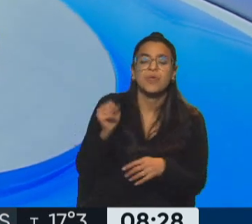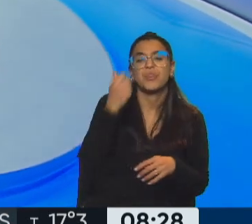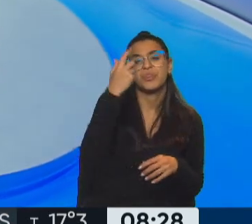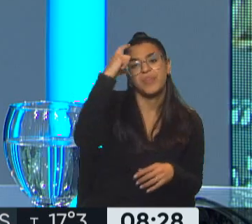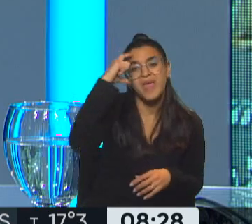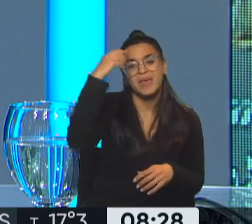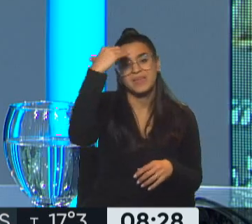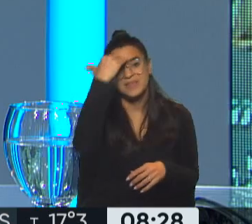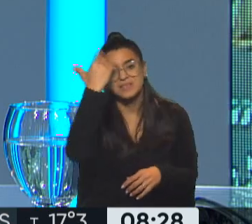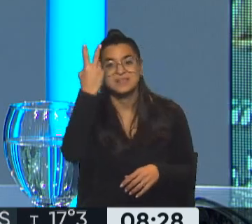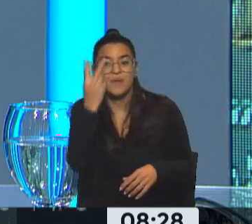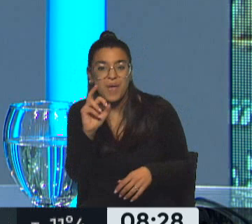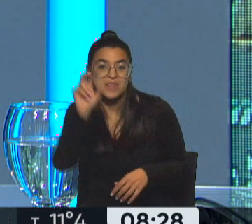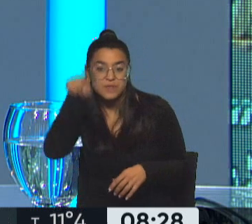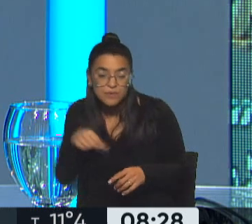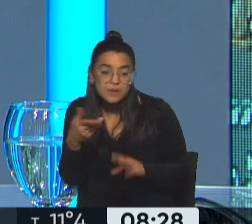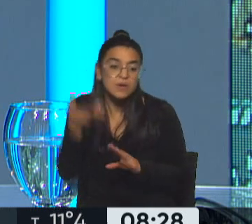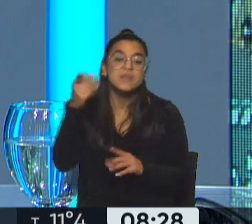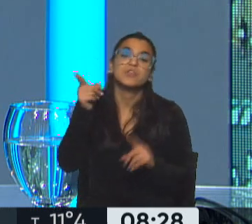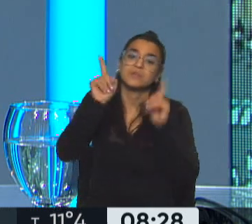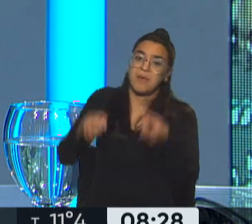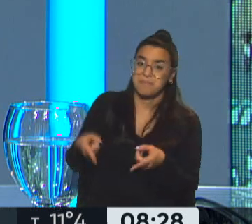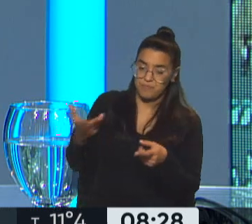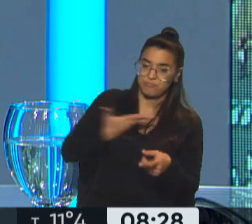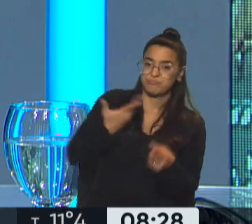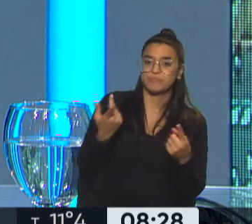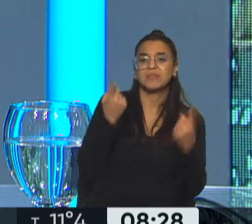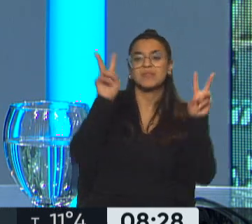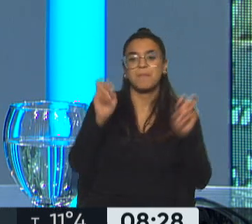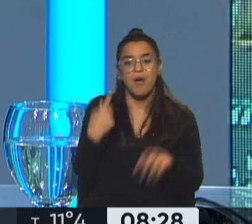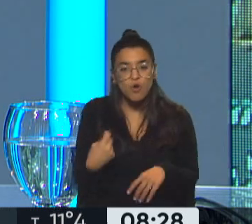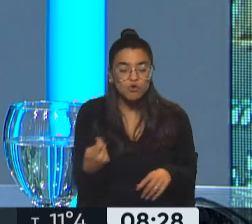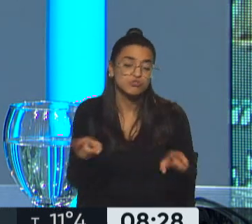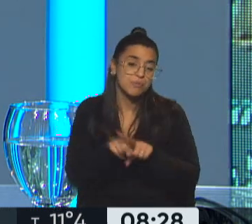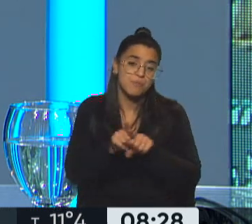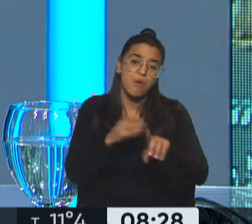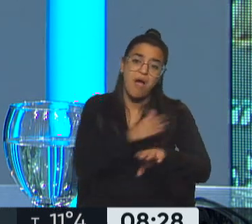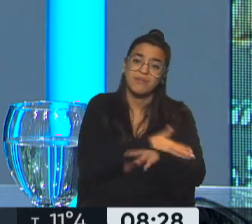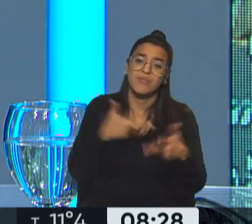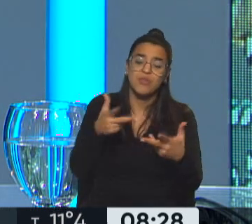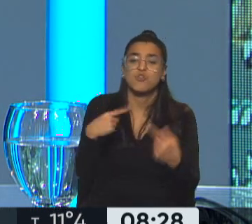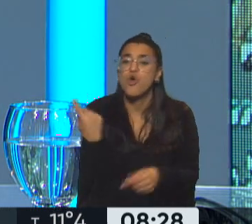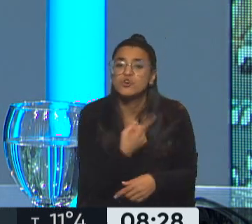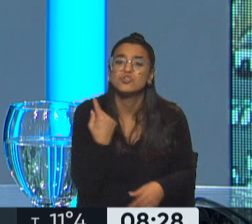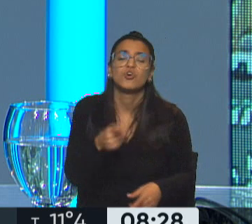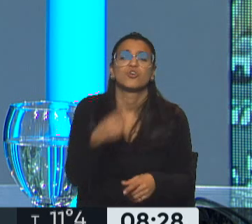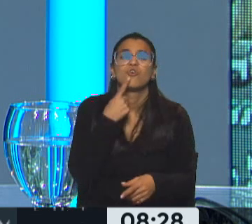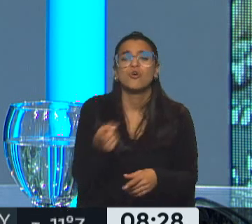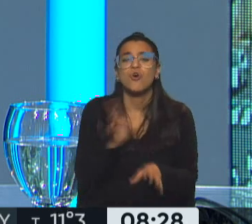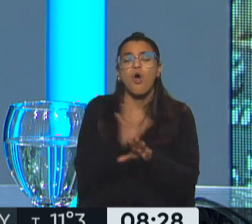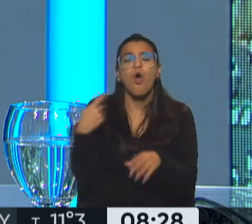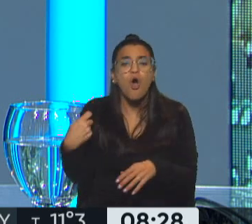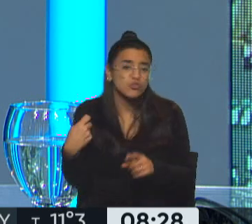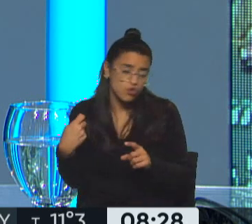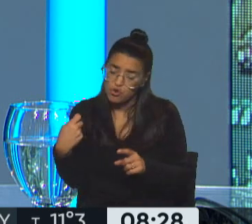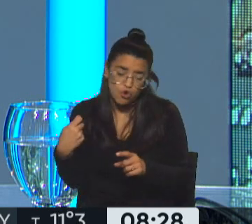un 20, cada uno en su lugar. Bueno, eso ha influido también en el tema de los costos. Como dije al principio, las pymes no somos formadores justamente de esos costos,